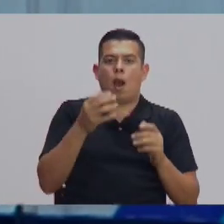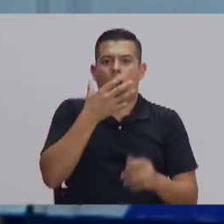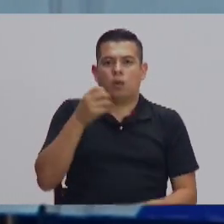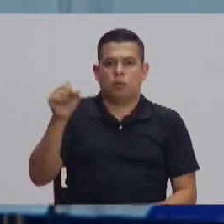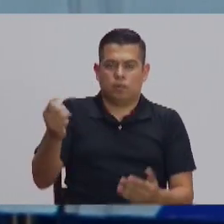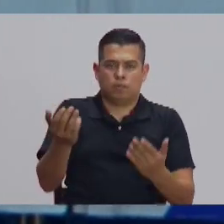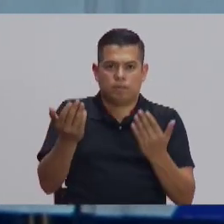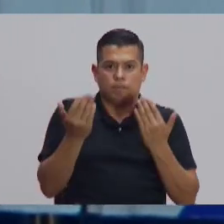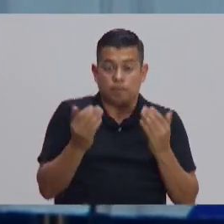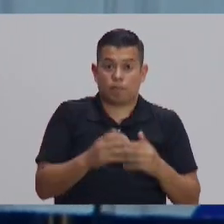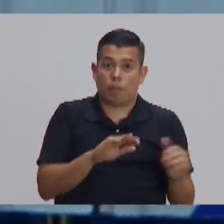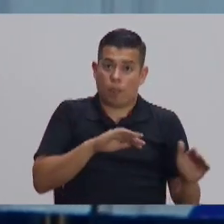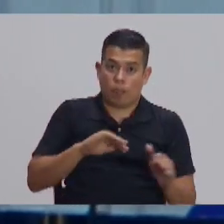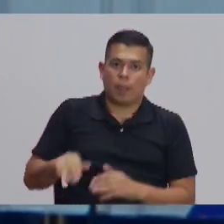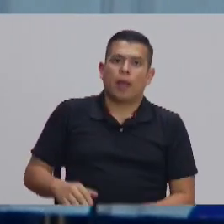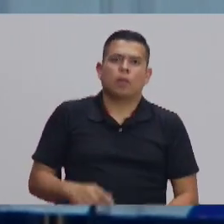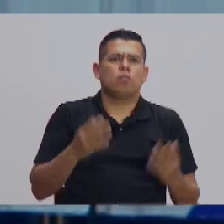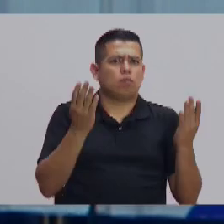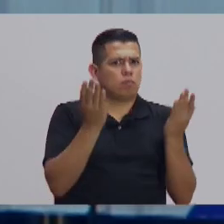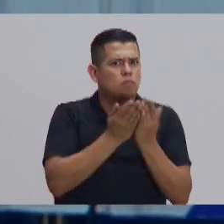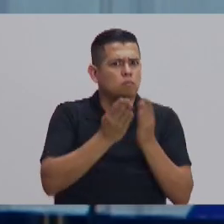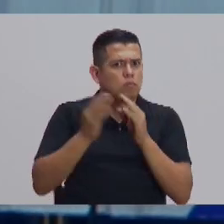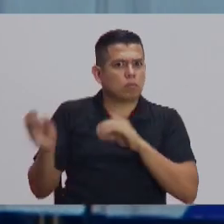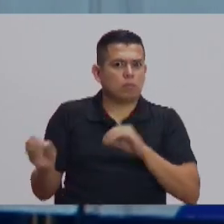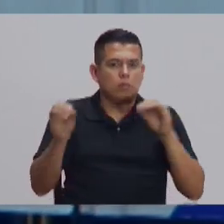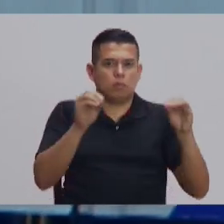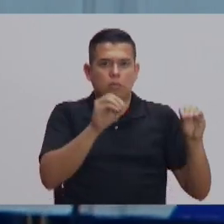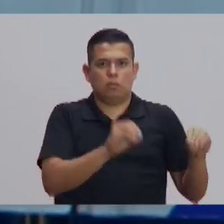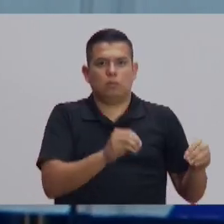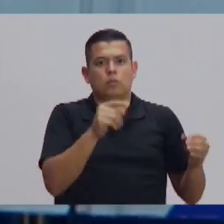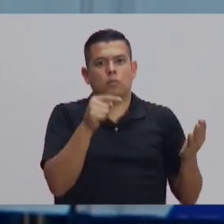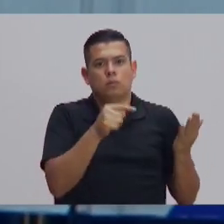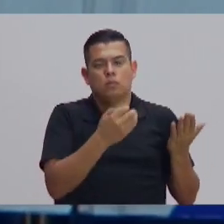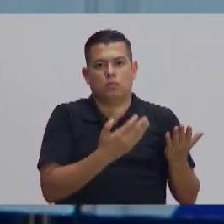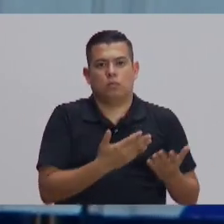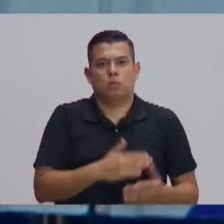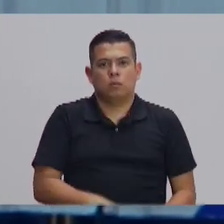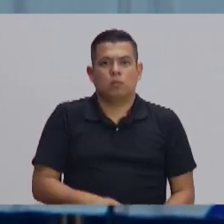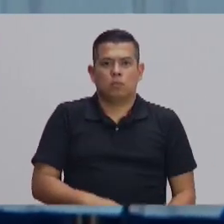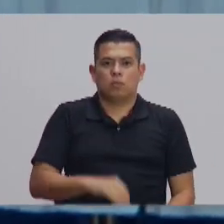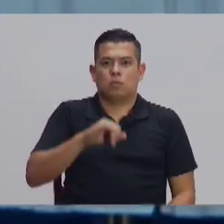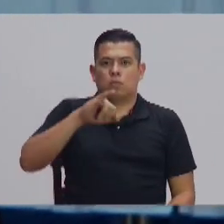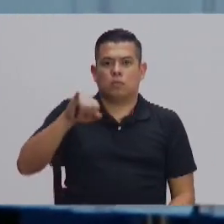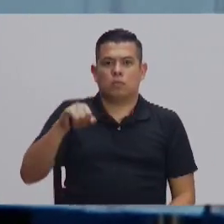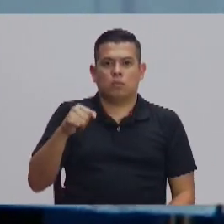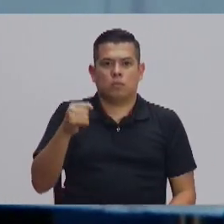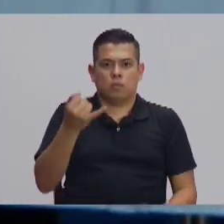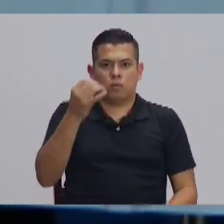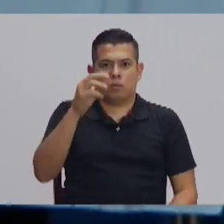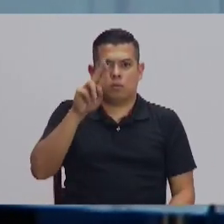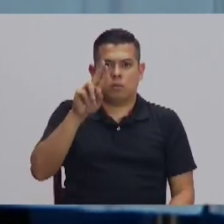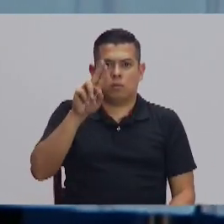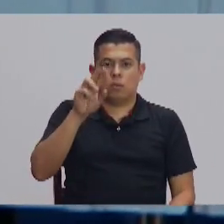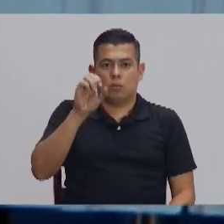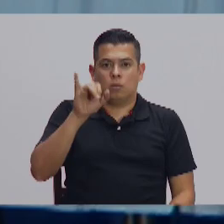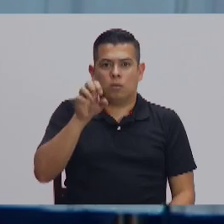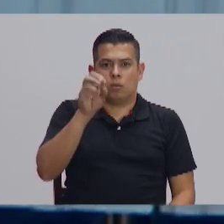usted puede ver dios está cumpliendo lo que le había prometido desde josué 15